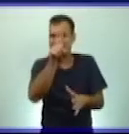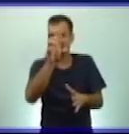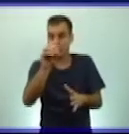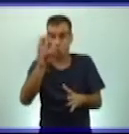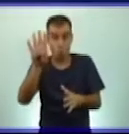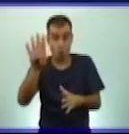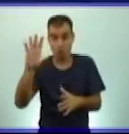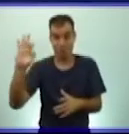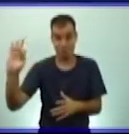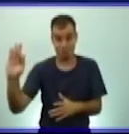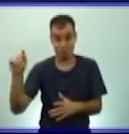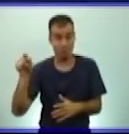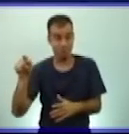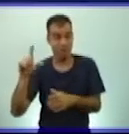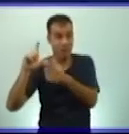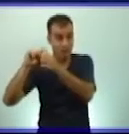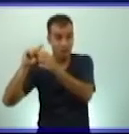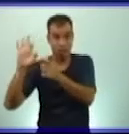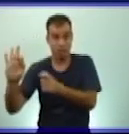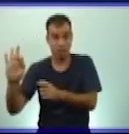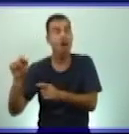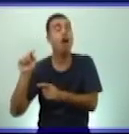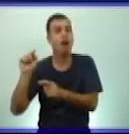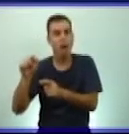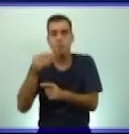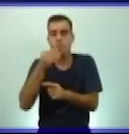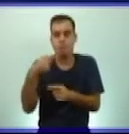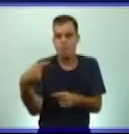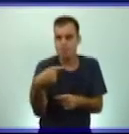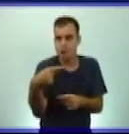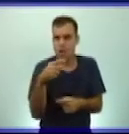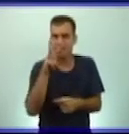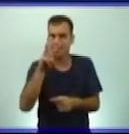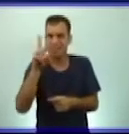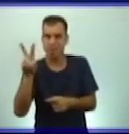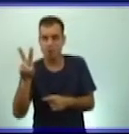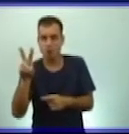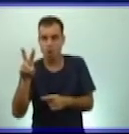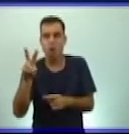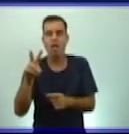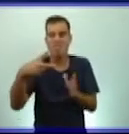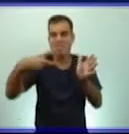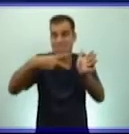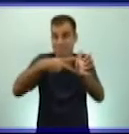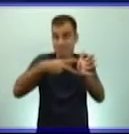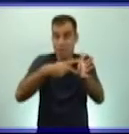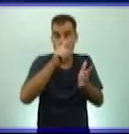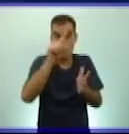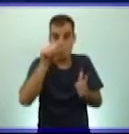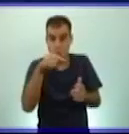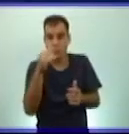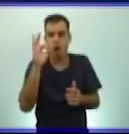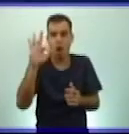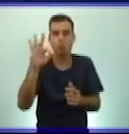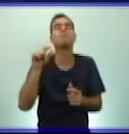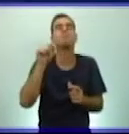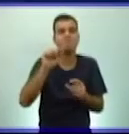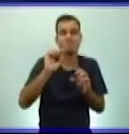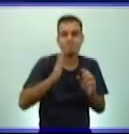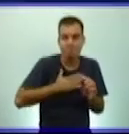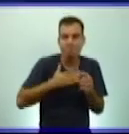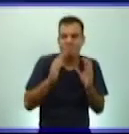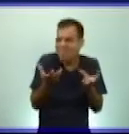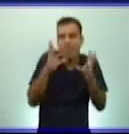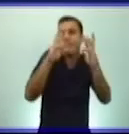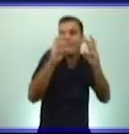Fahrenheit, lo que pueden hacer es restarlo por 32 y dividirlo entre 1,8 y obtendrán el valor